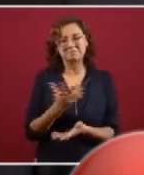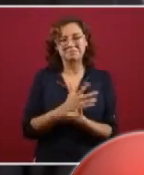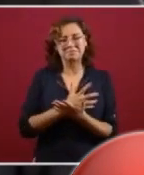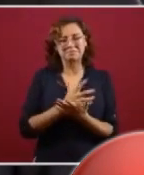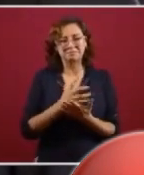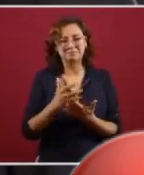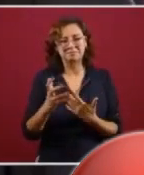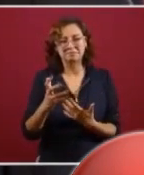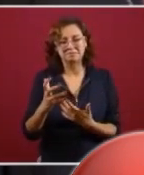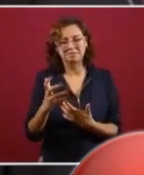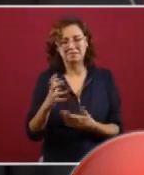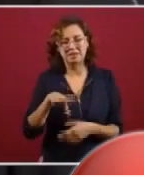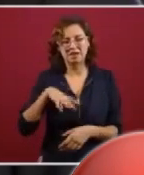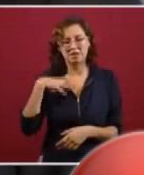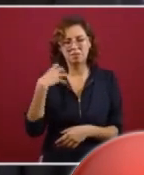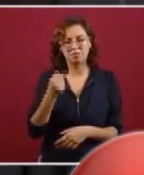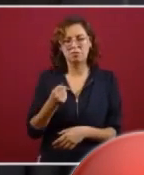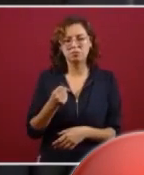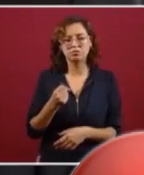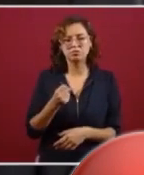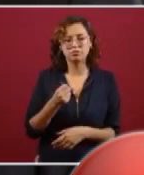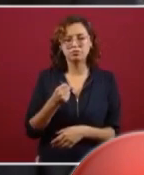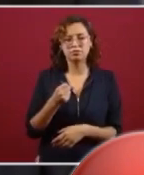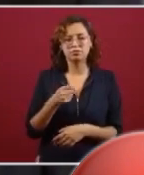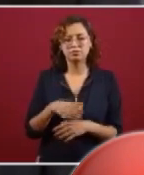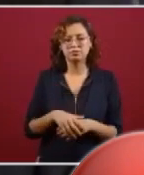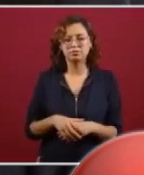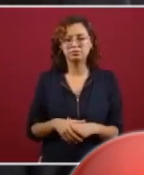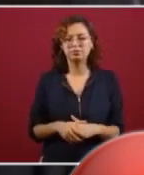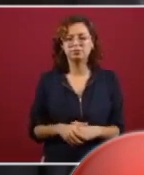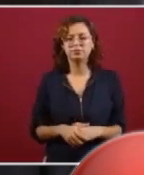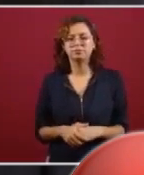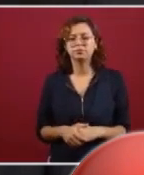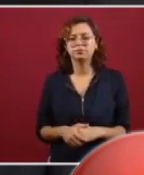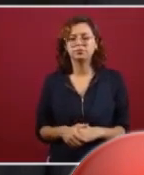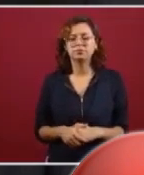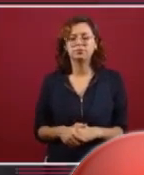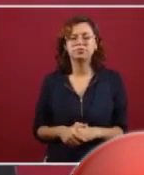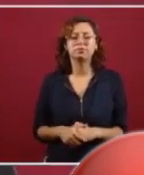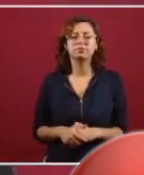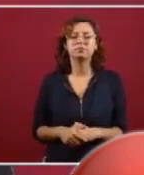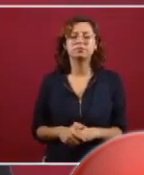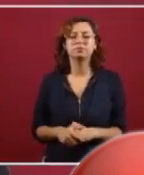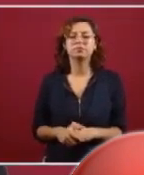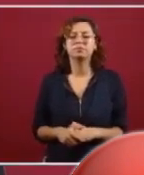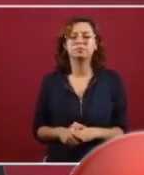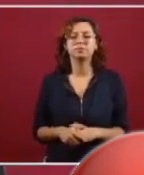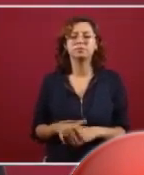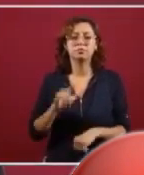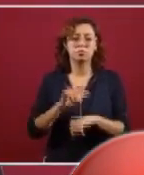excesivas. En el vuelo este que se hizo